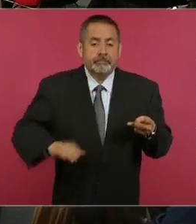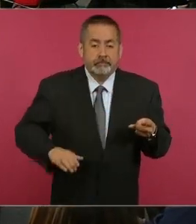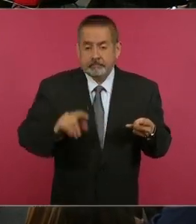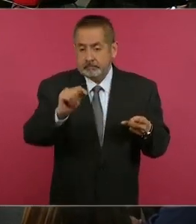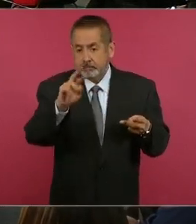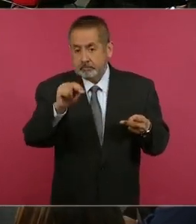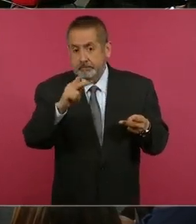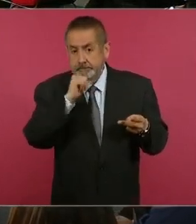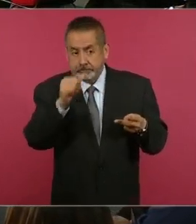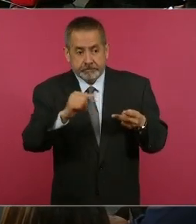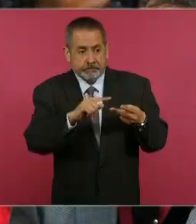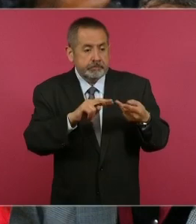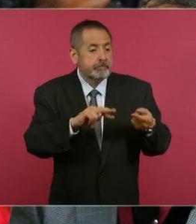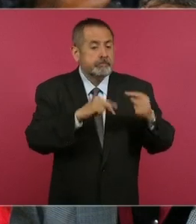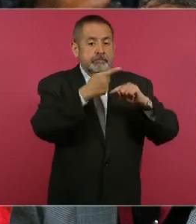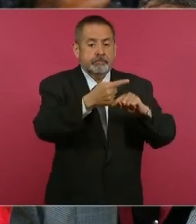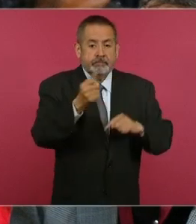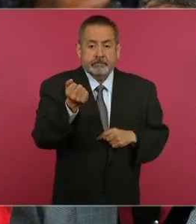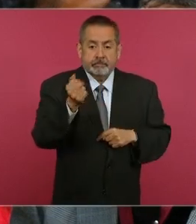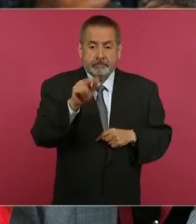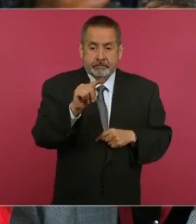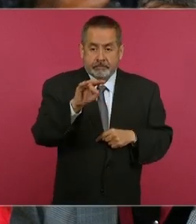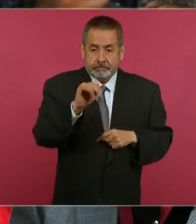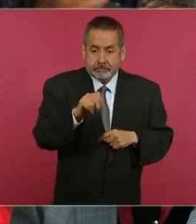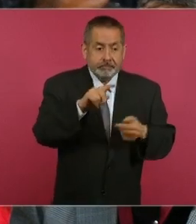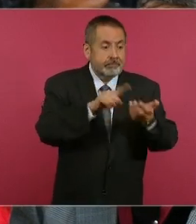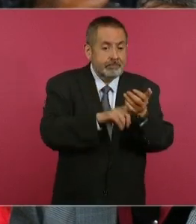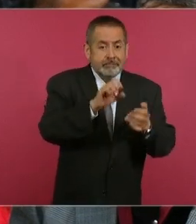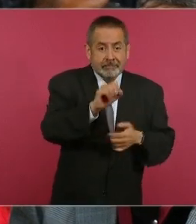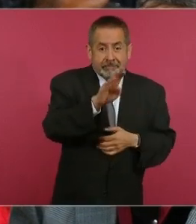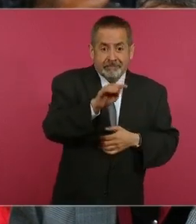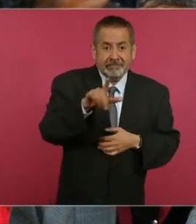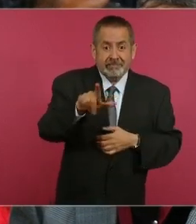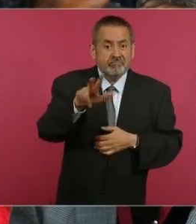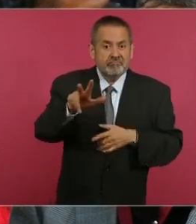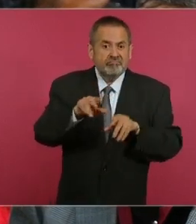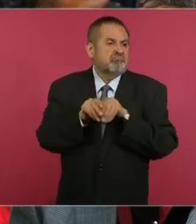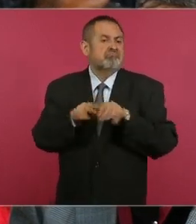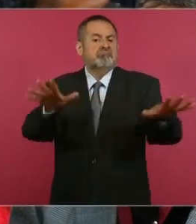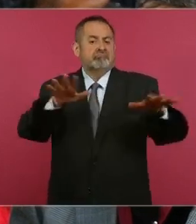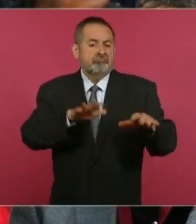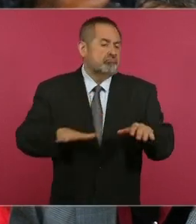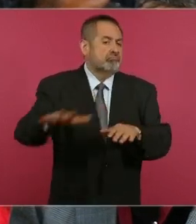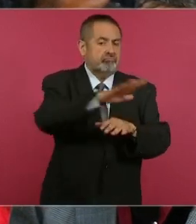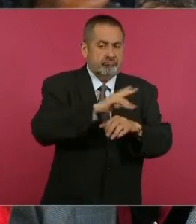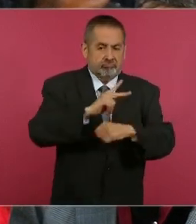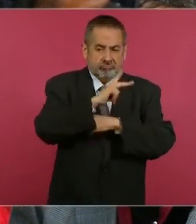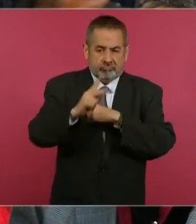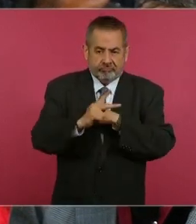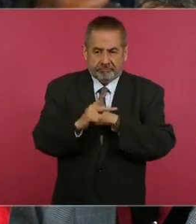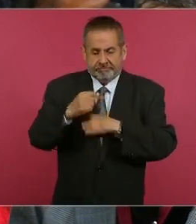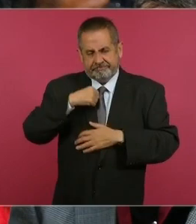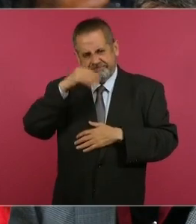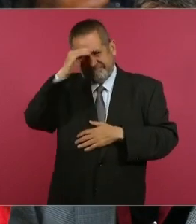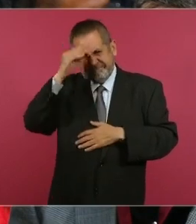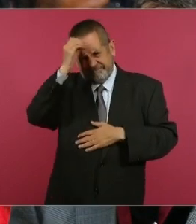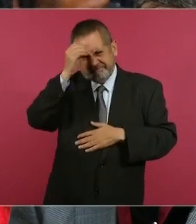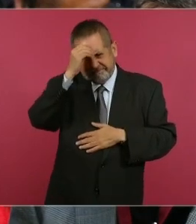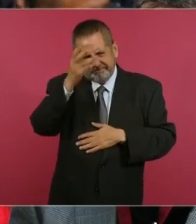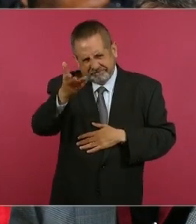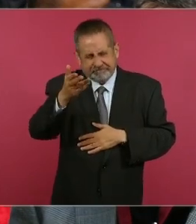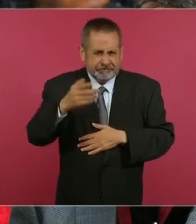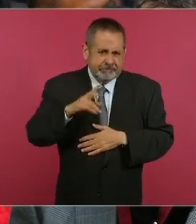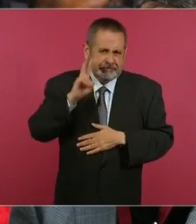Trump, pues subiría de Santís y esa ley SB 1718 se podría extender a todo el país. Su opinión respecto a este tema y